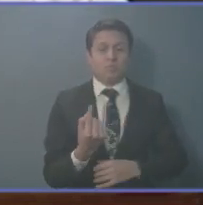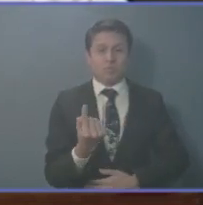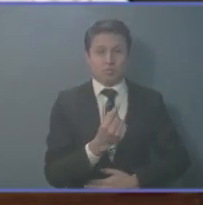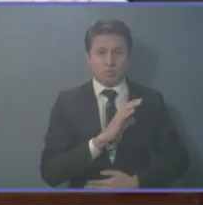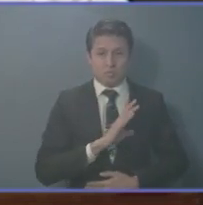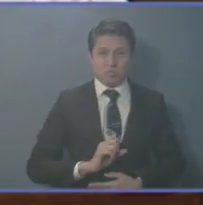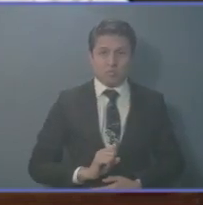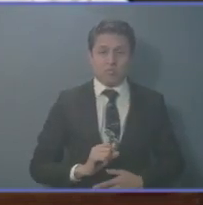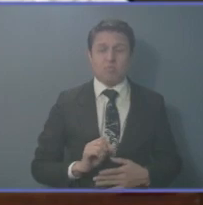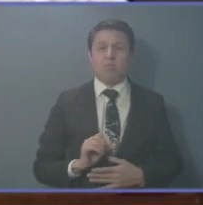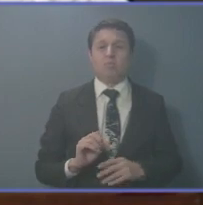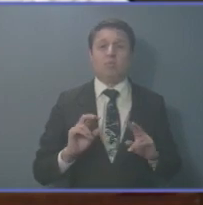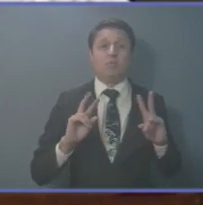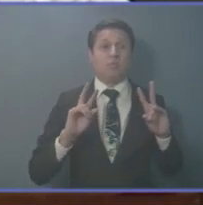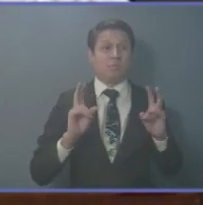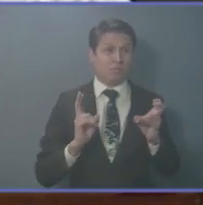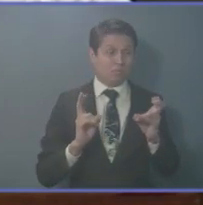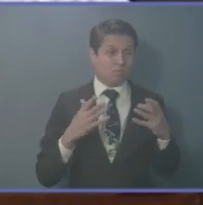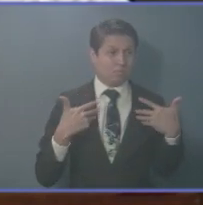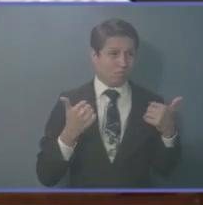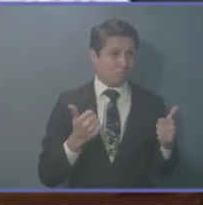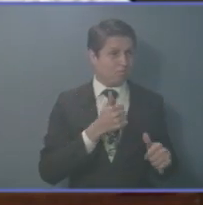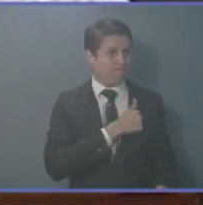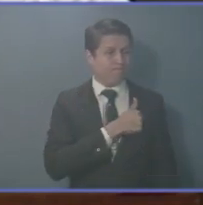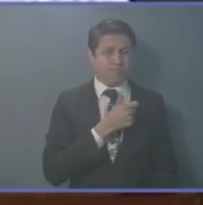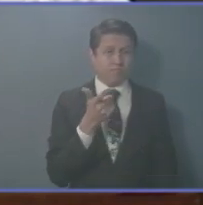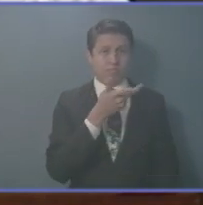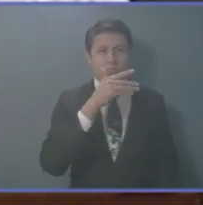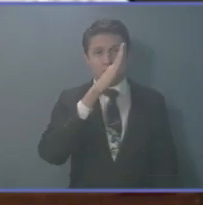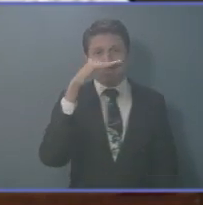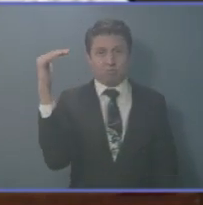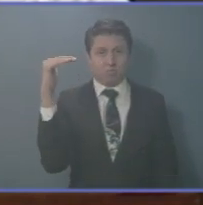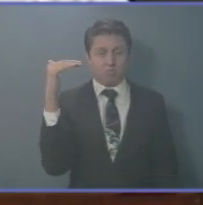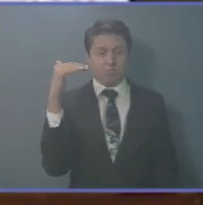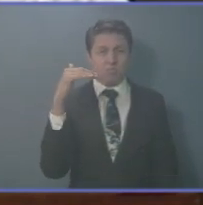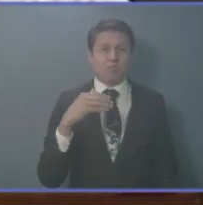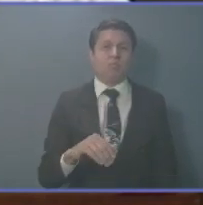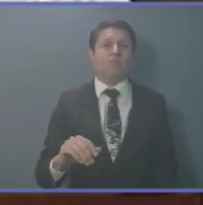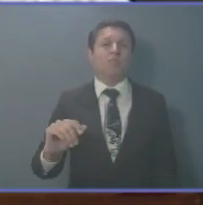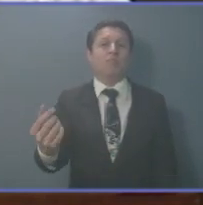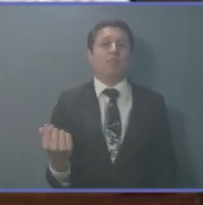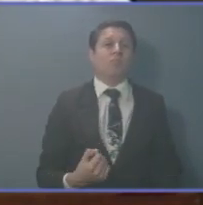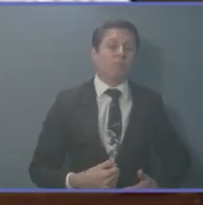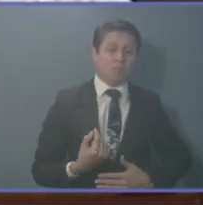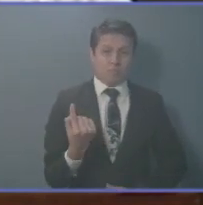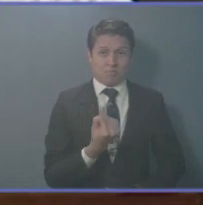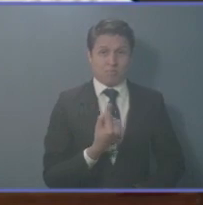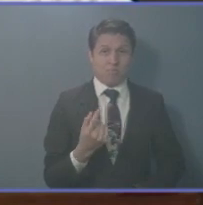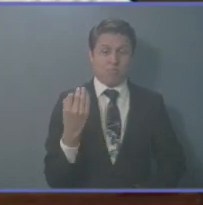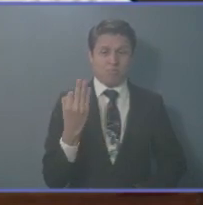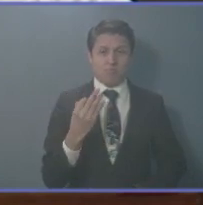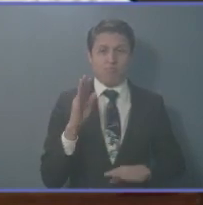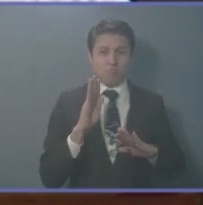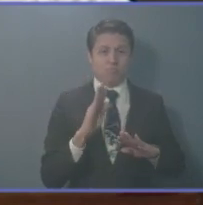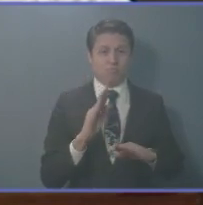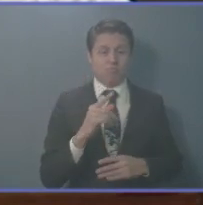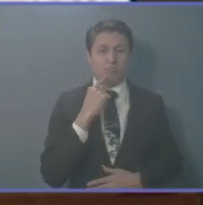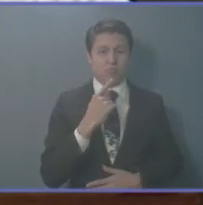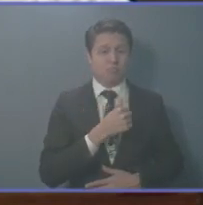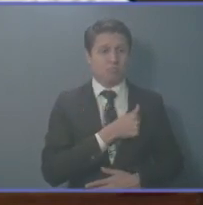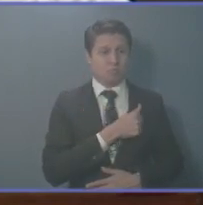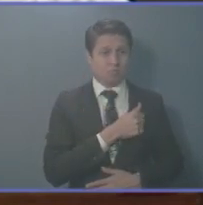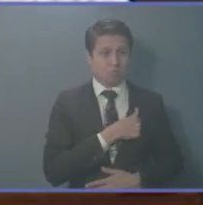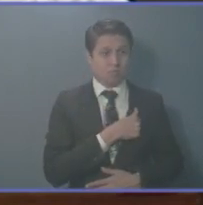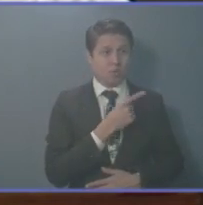de la República constituye un bien público y que el Estado y las personas están obligadas a ver por su conservación